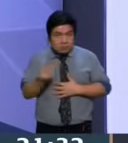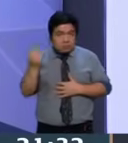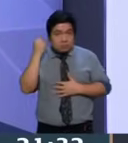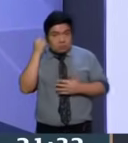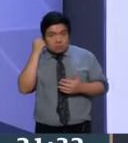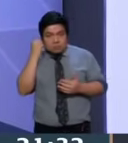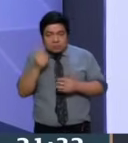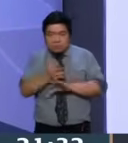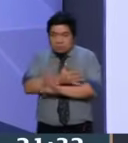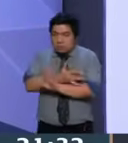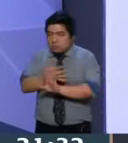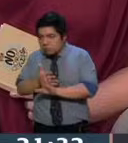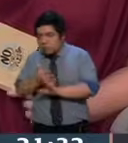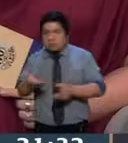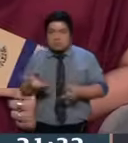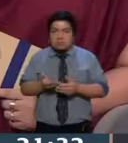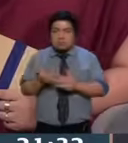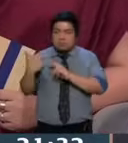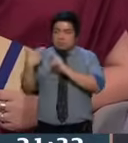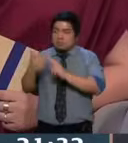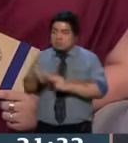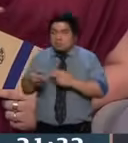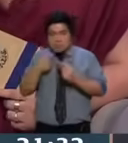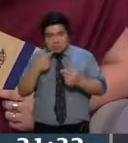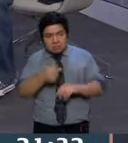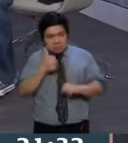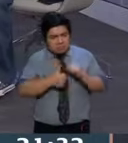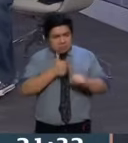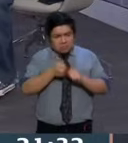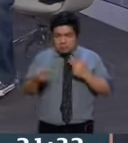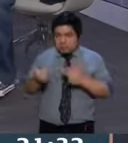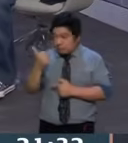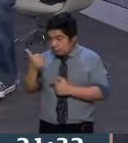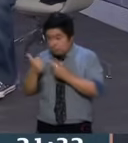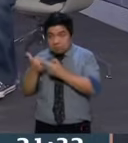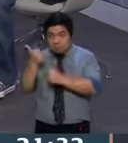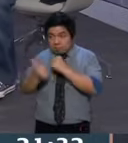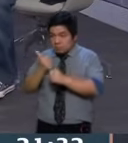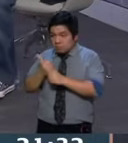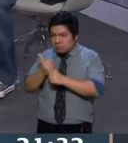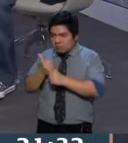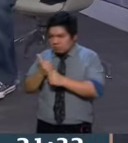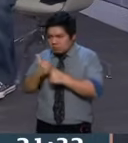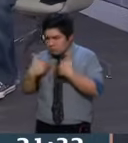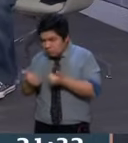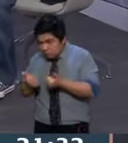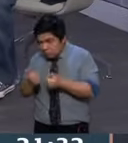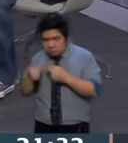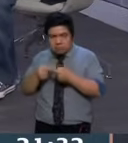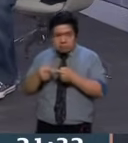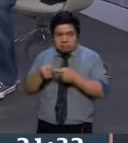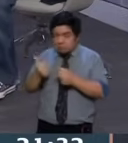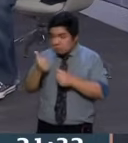en todo el sexenio, 6 años. No se trata. 6 años para entenderlo. Qué bueno que llegaste para al